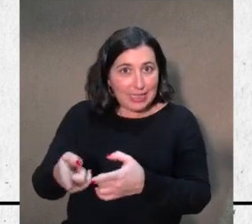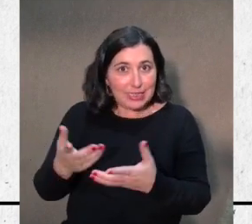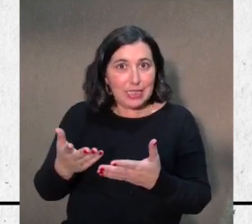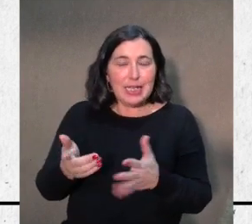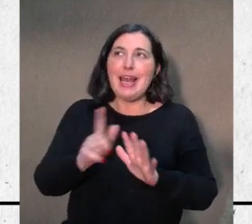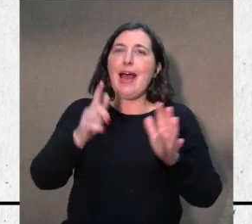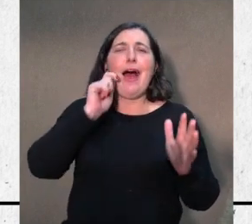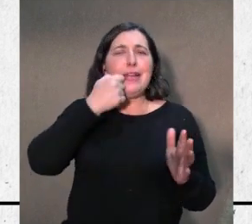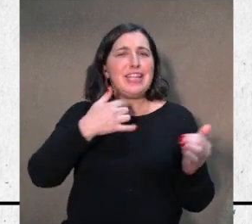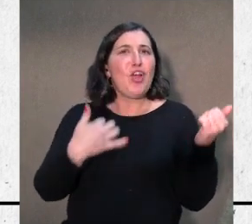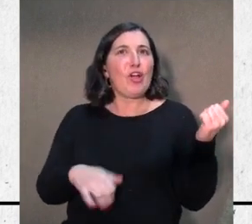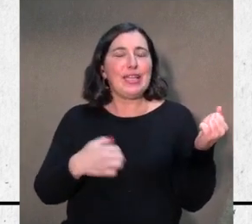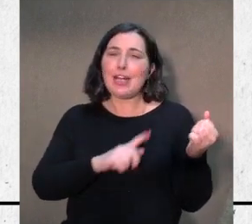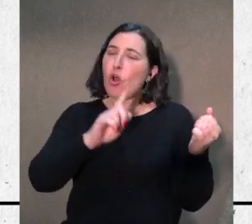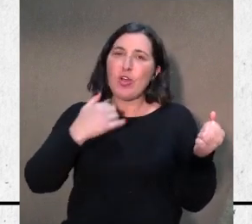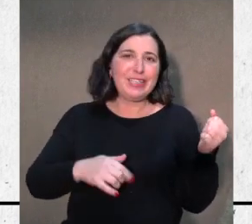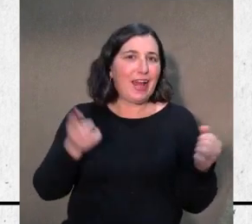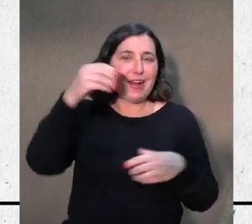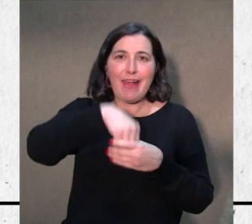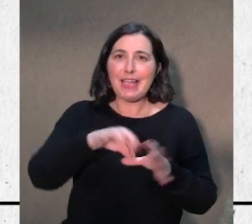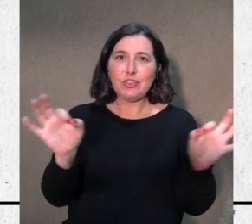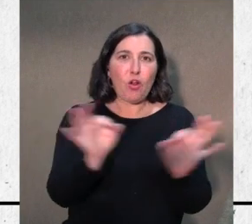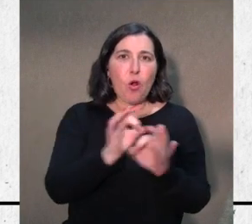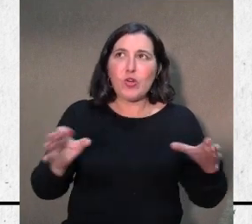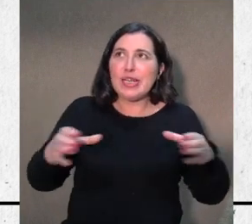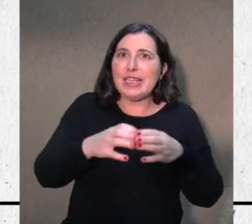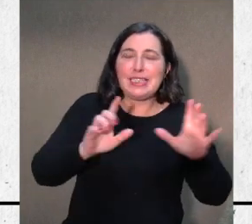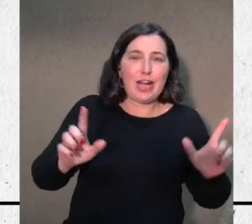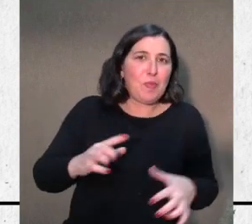dale, dame algo. Así empezó, o sea, ni idea. Así entré.